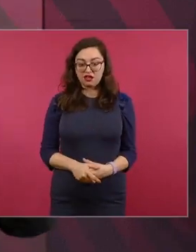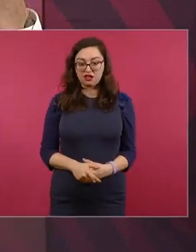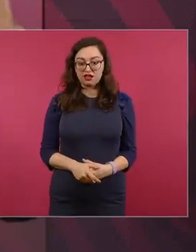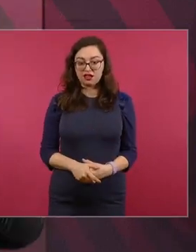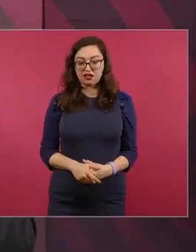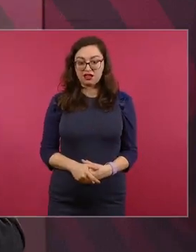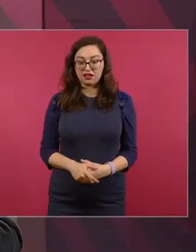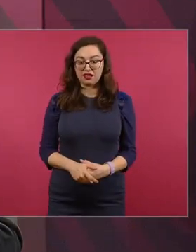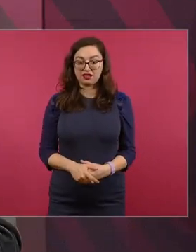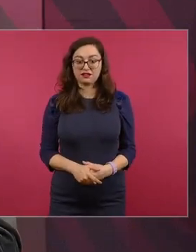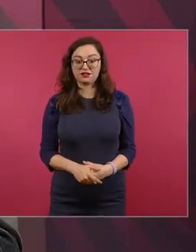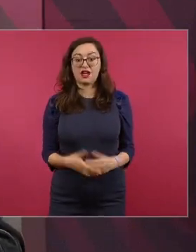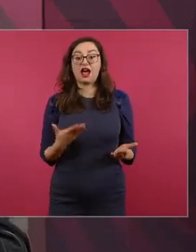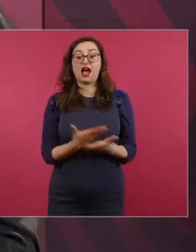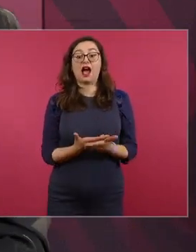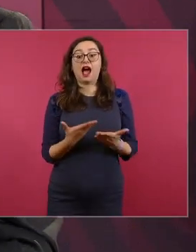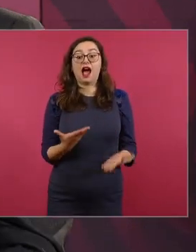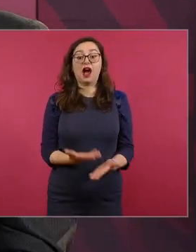se quieren